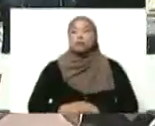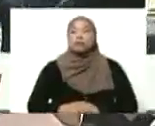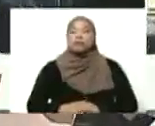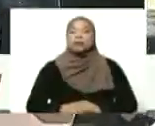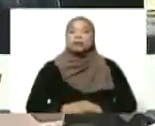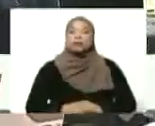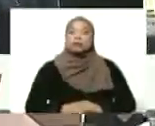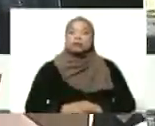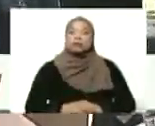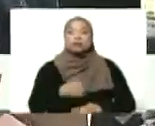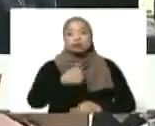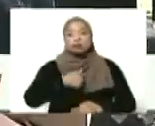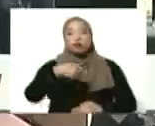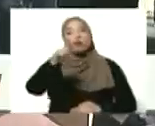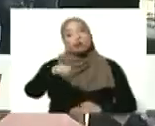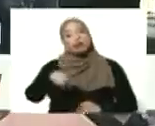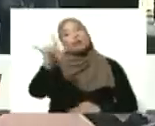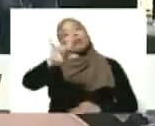Yo también, mi vida.